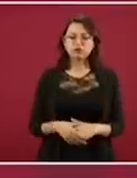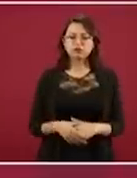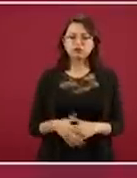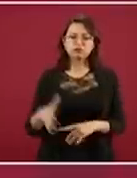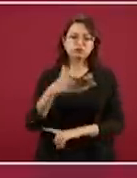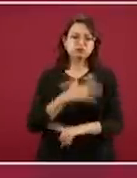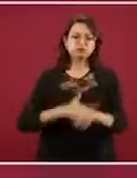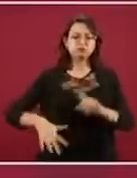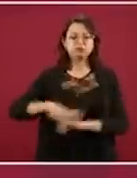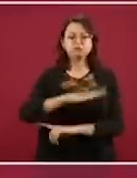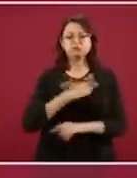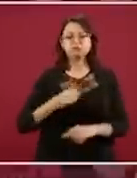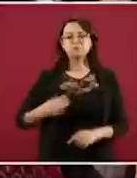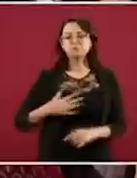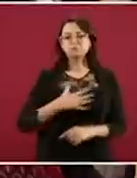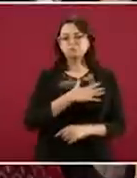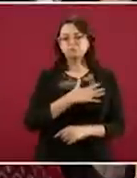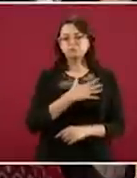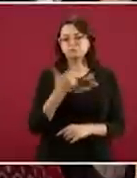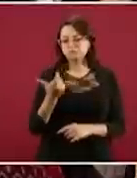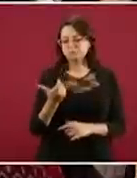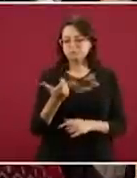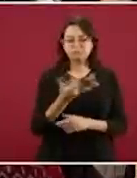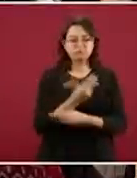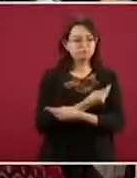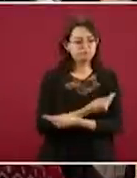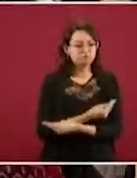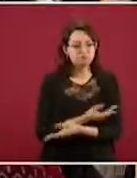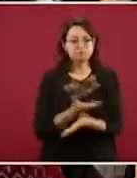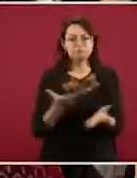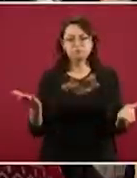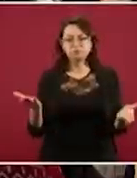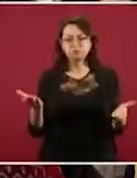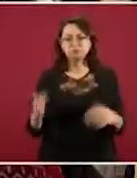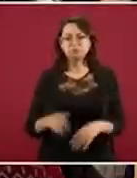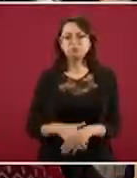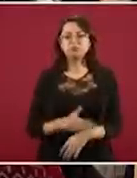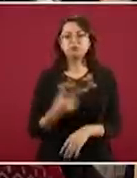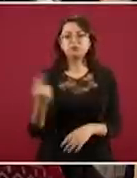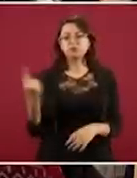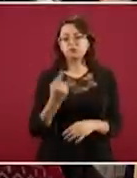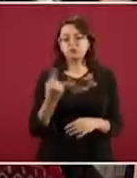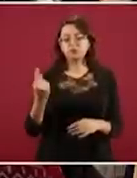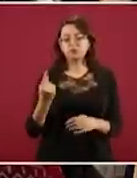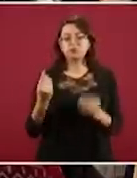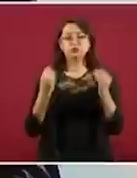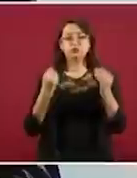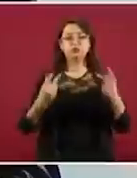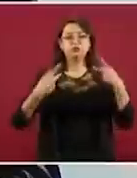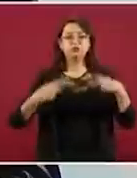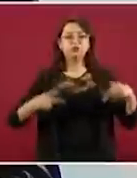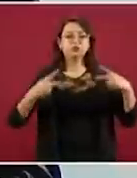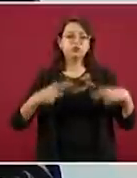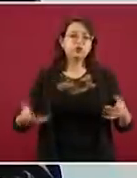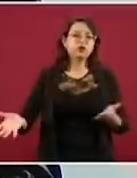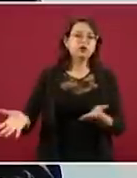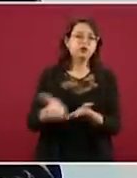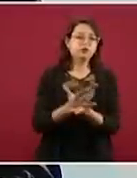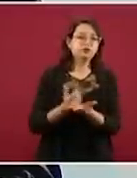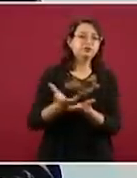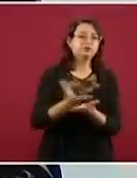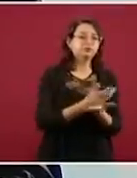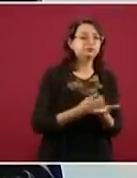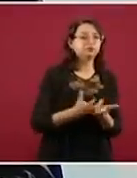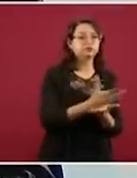bienestar, distribuye la riqueza, porque viven muchos del sector turístico.